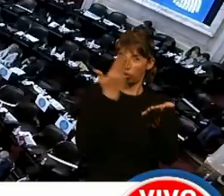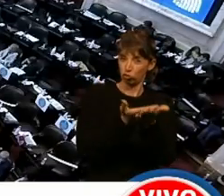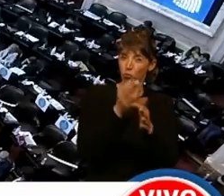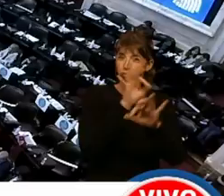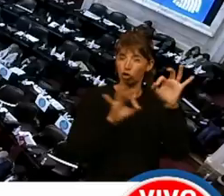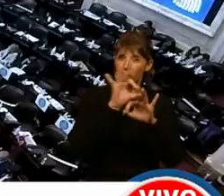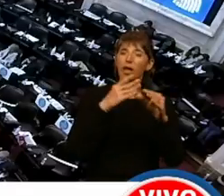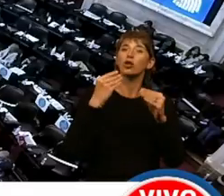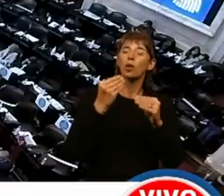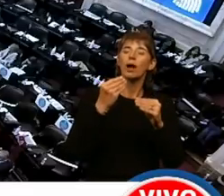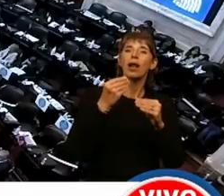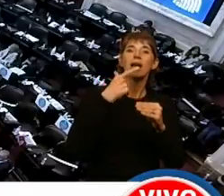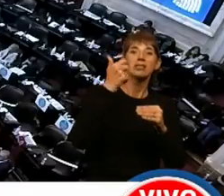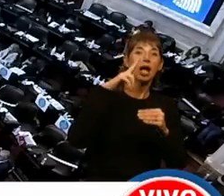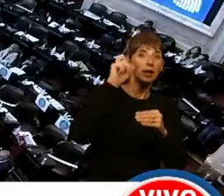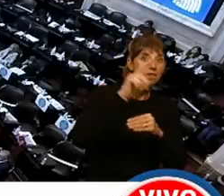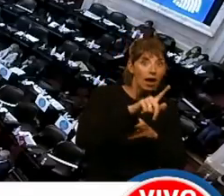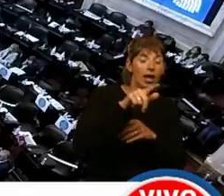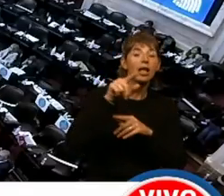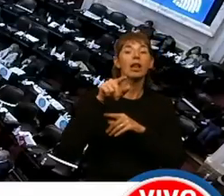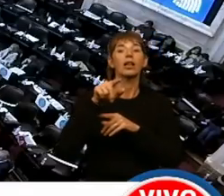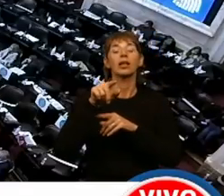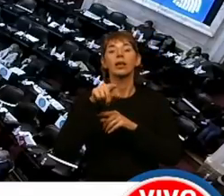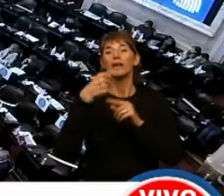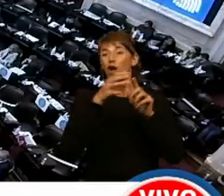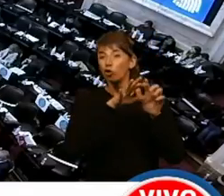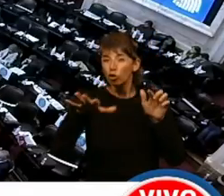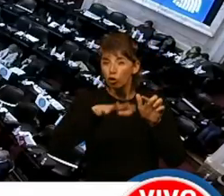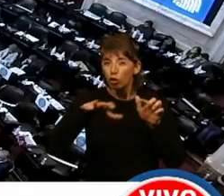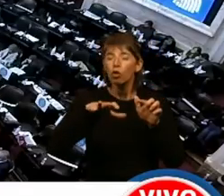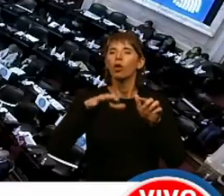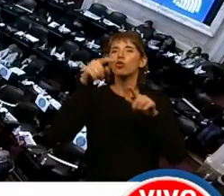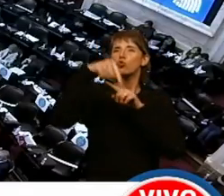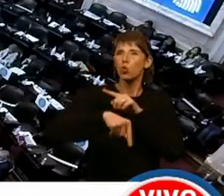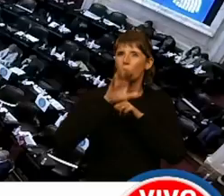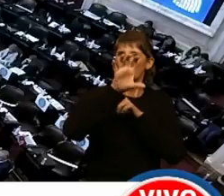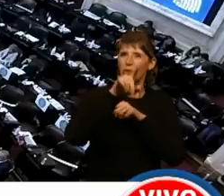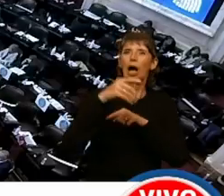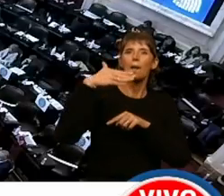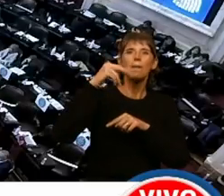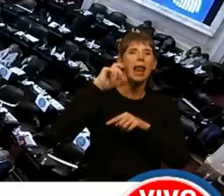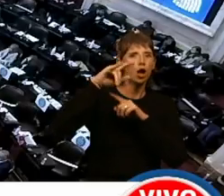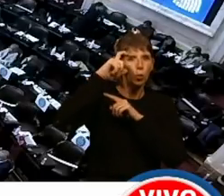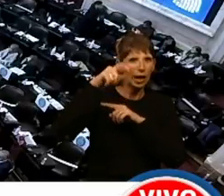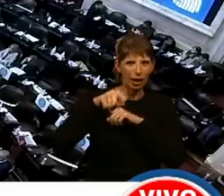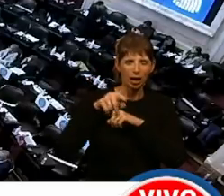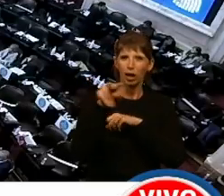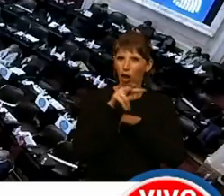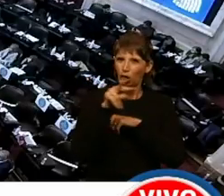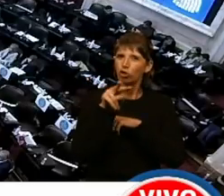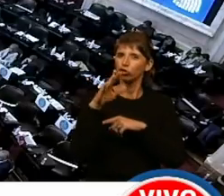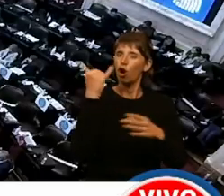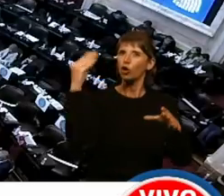al sur de la provincia fueran incluidos en este beneficio en el que ella estaba el departamento de malargüe que